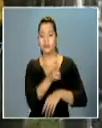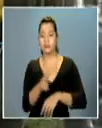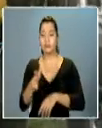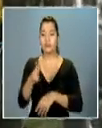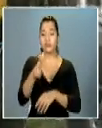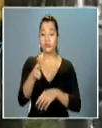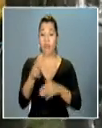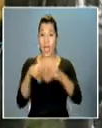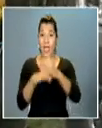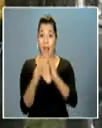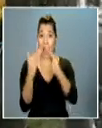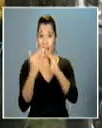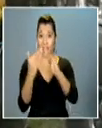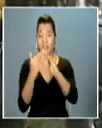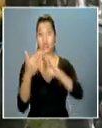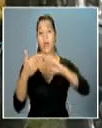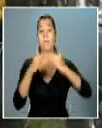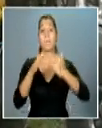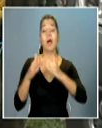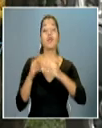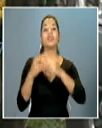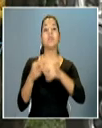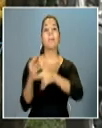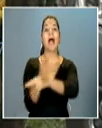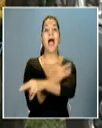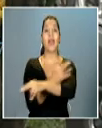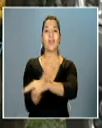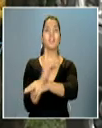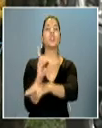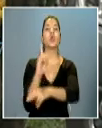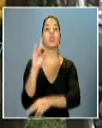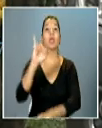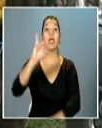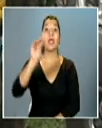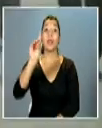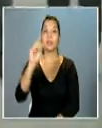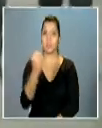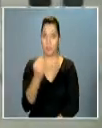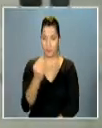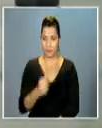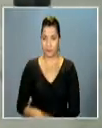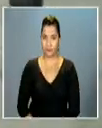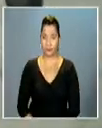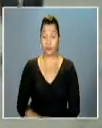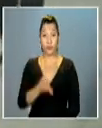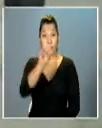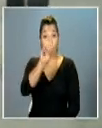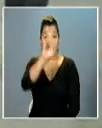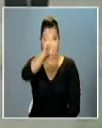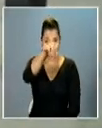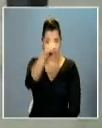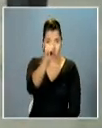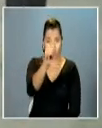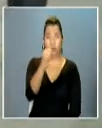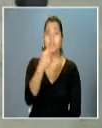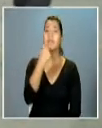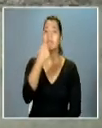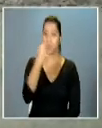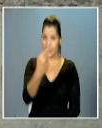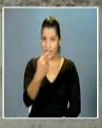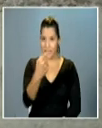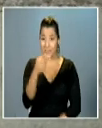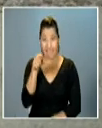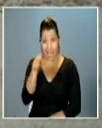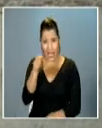personal en su vivienda en el barrio El Jardín en Desamparados, luego de que salió de su trabajo. El OIJ confirmó que de la O